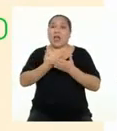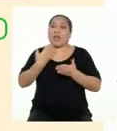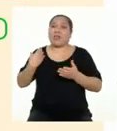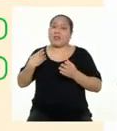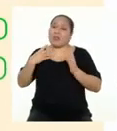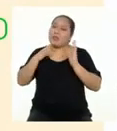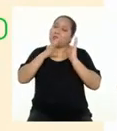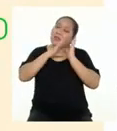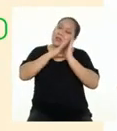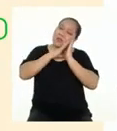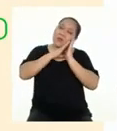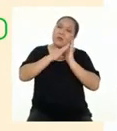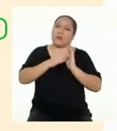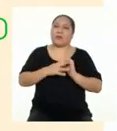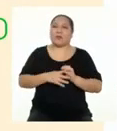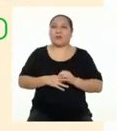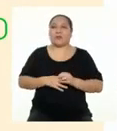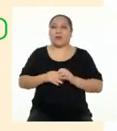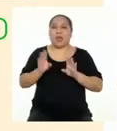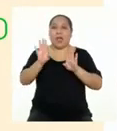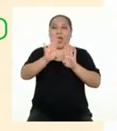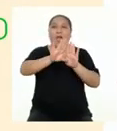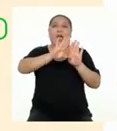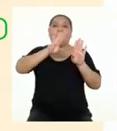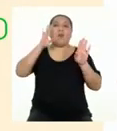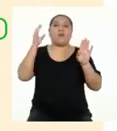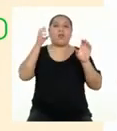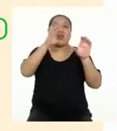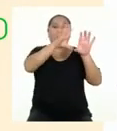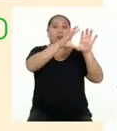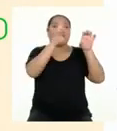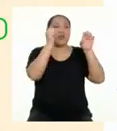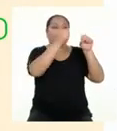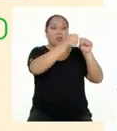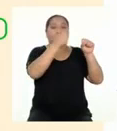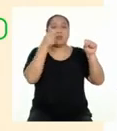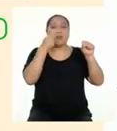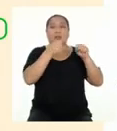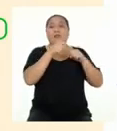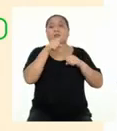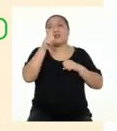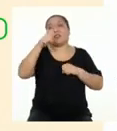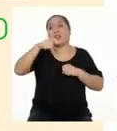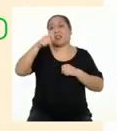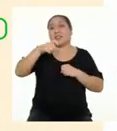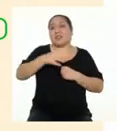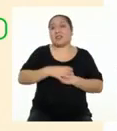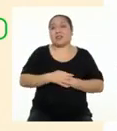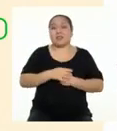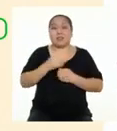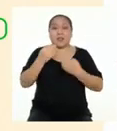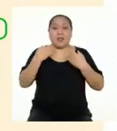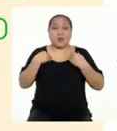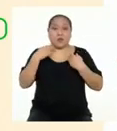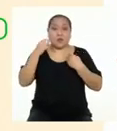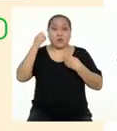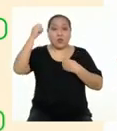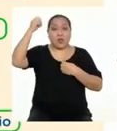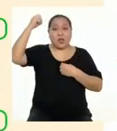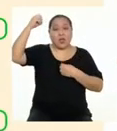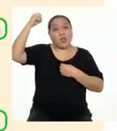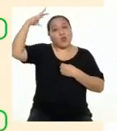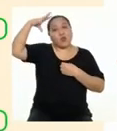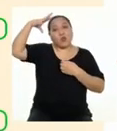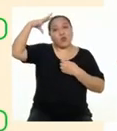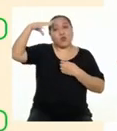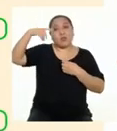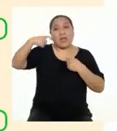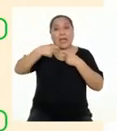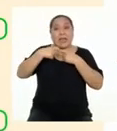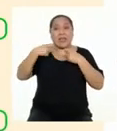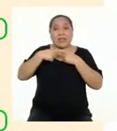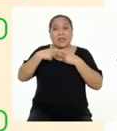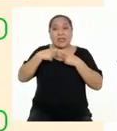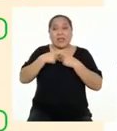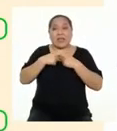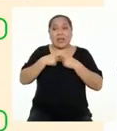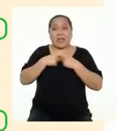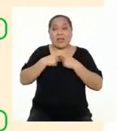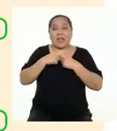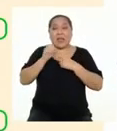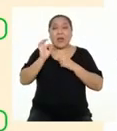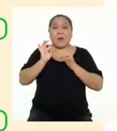ir a dormir. Abrir la refri solo cuando es necesario. Y si tenemos una ducha eléctrica,